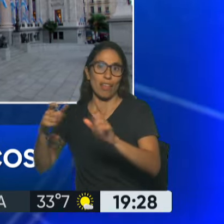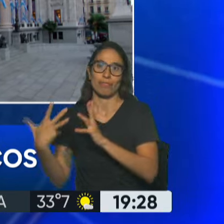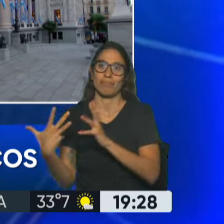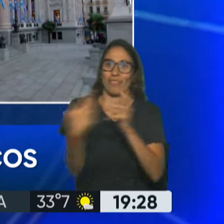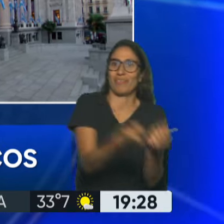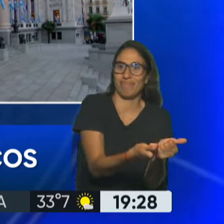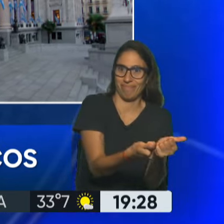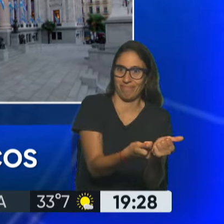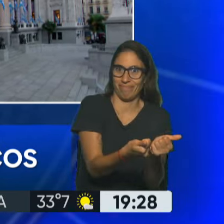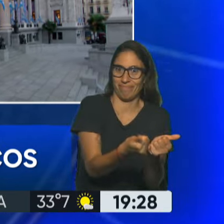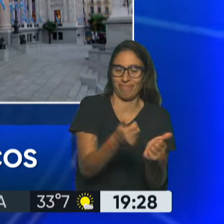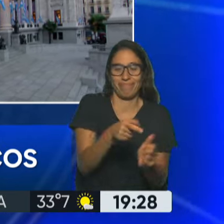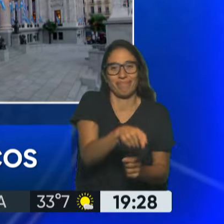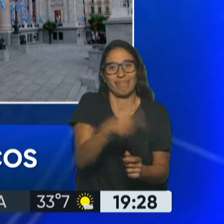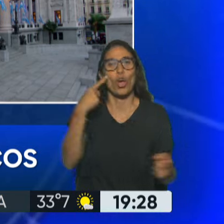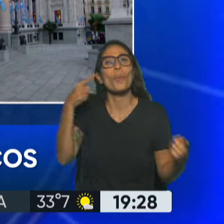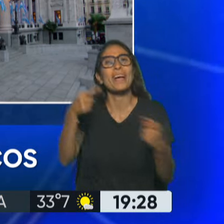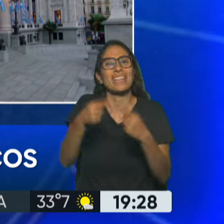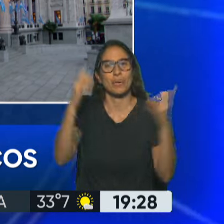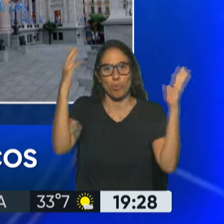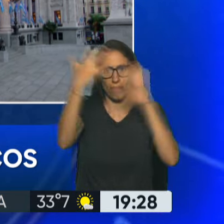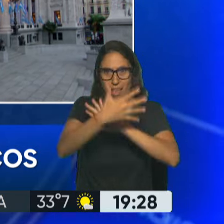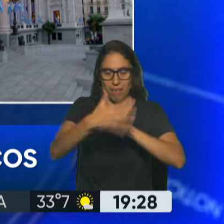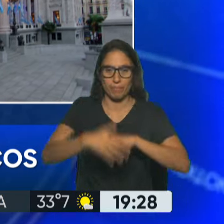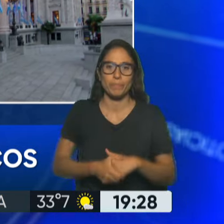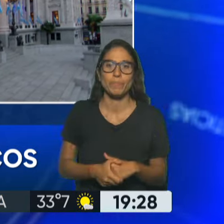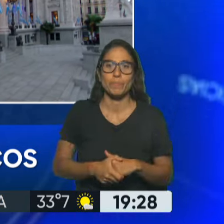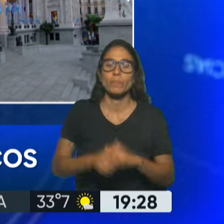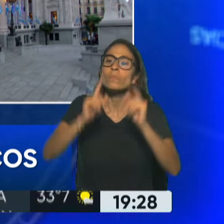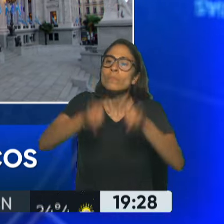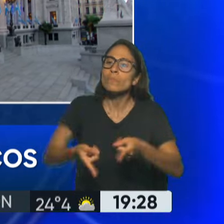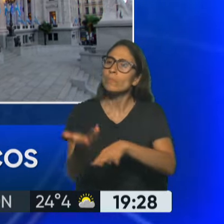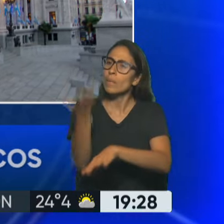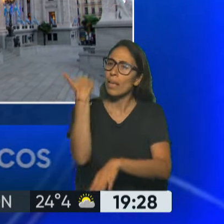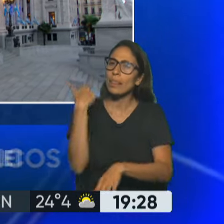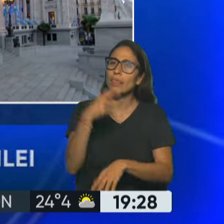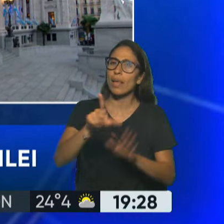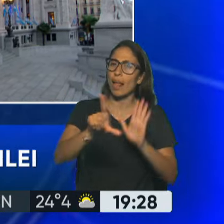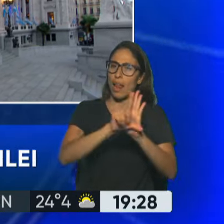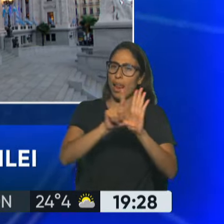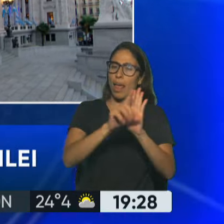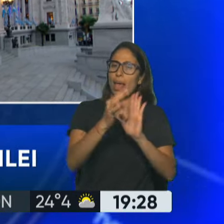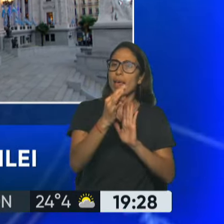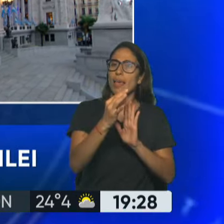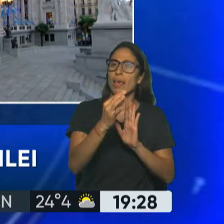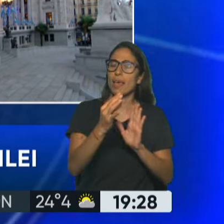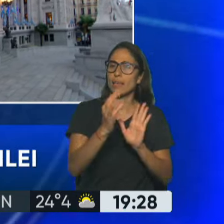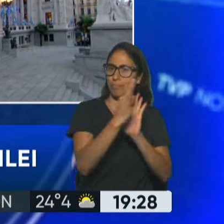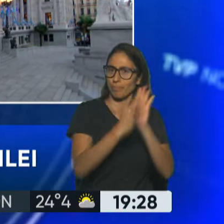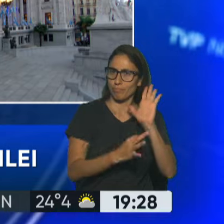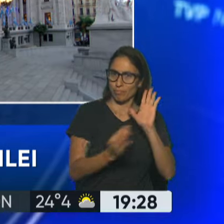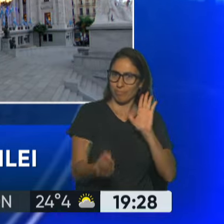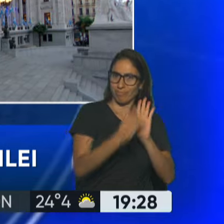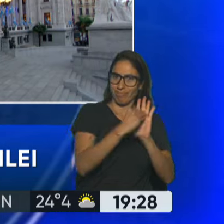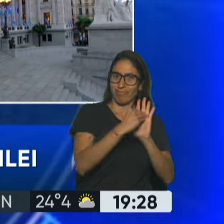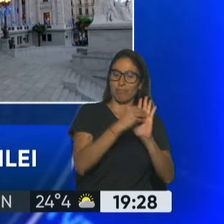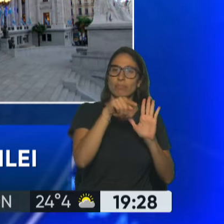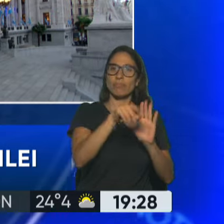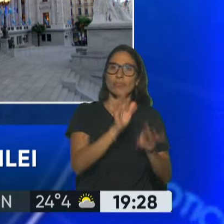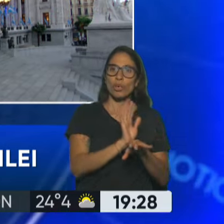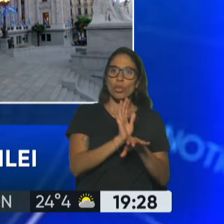Ómnibus que comunicacional mene el gobierno quiso presentarlo como diciendo bueno la retiramos todos sabemos que a ningún